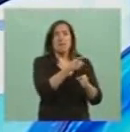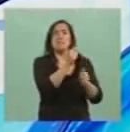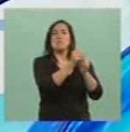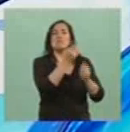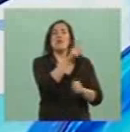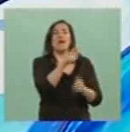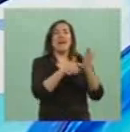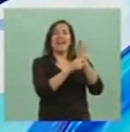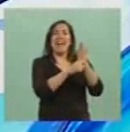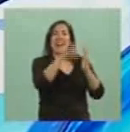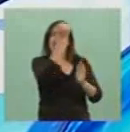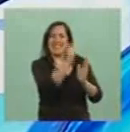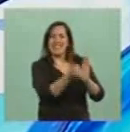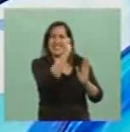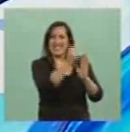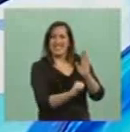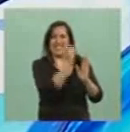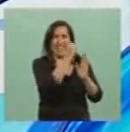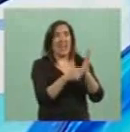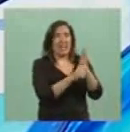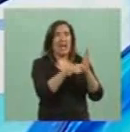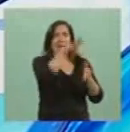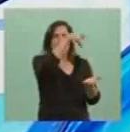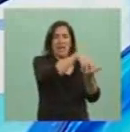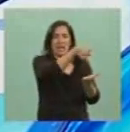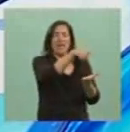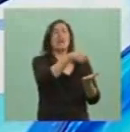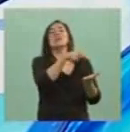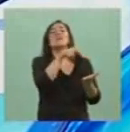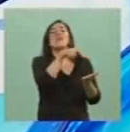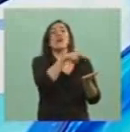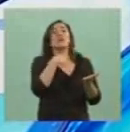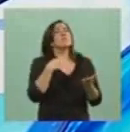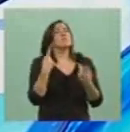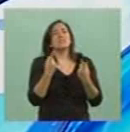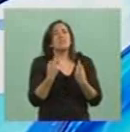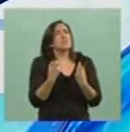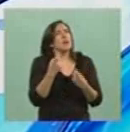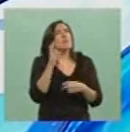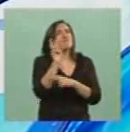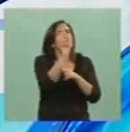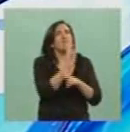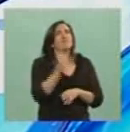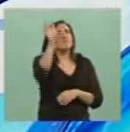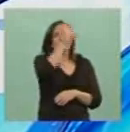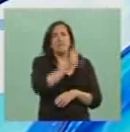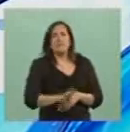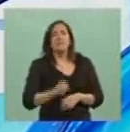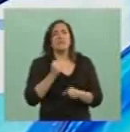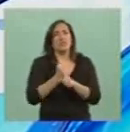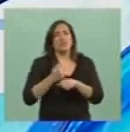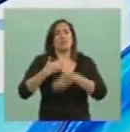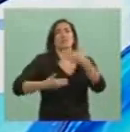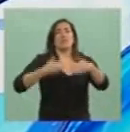trabajar incansablemente a lo largo y a lo ancho del país para sostener este modelo de